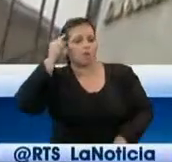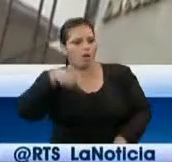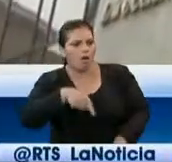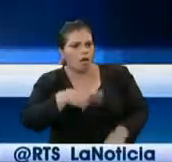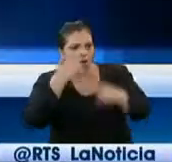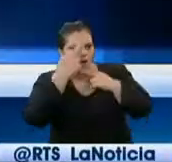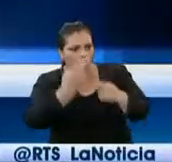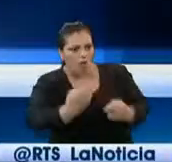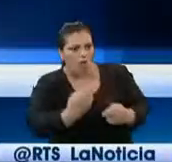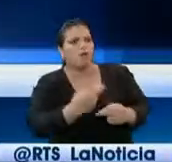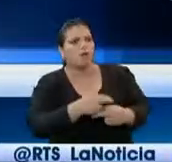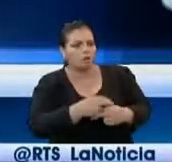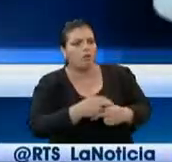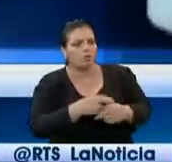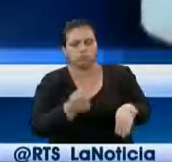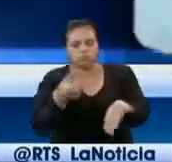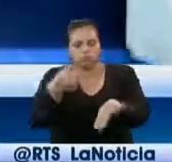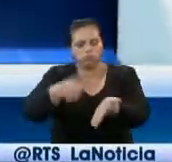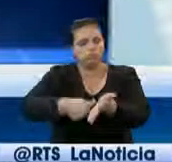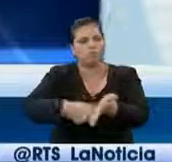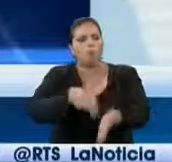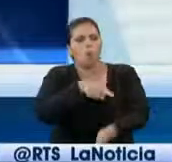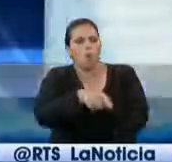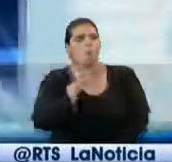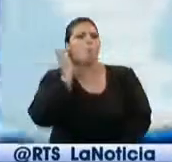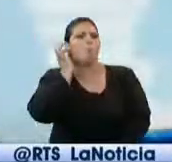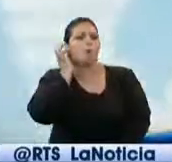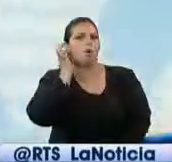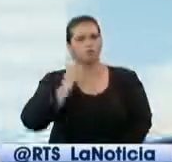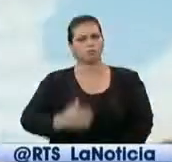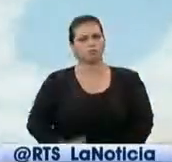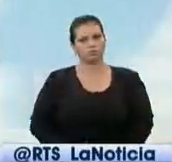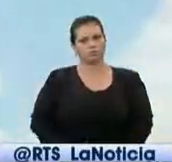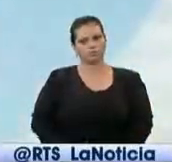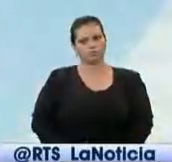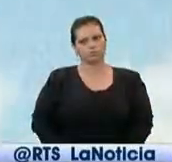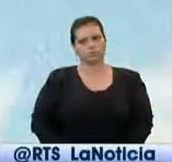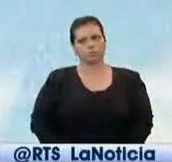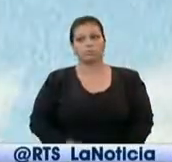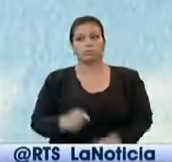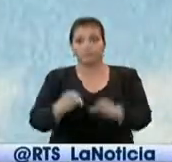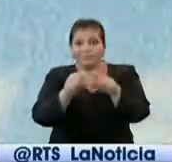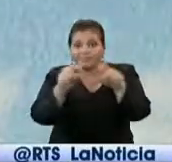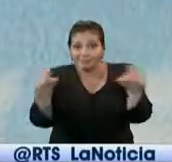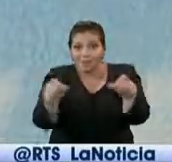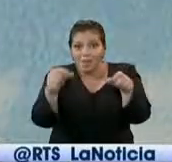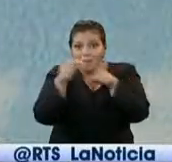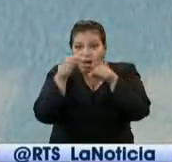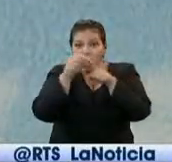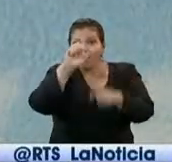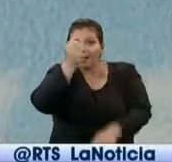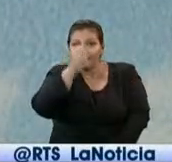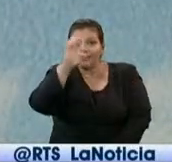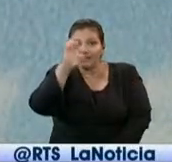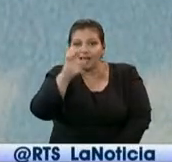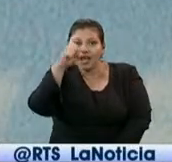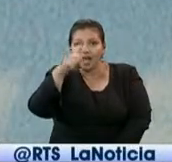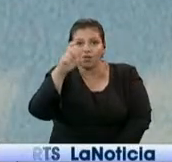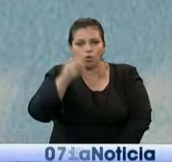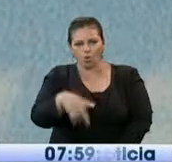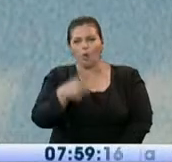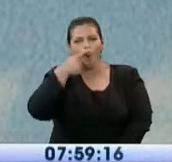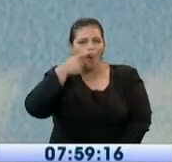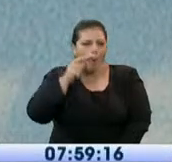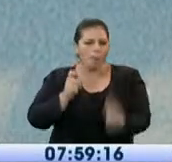cambio semántico en la cédula de identidad exclusivamente en el casillero, que hoy establece el sexo masculino o